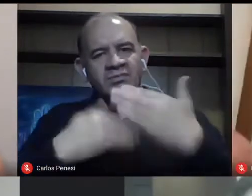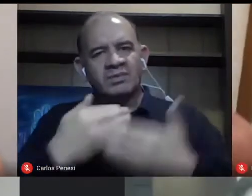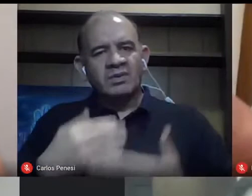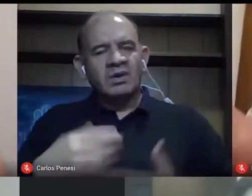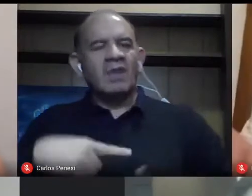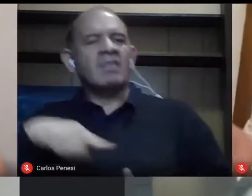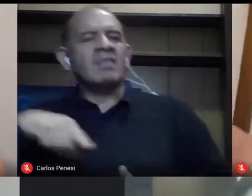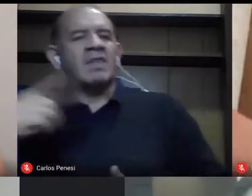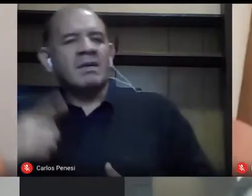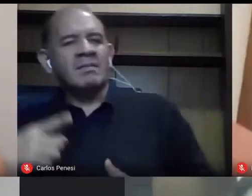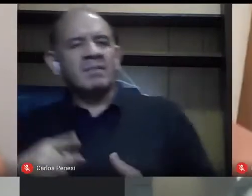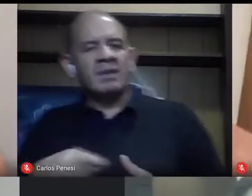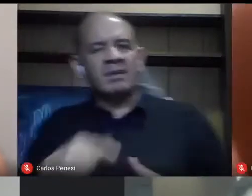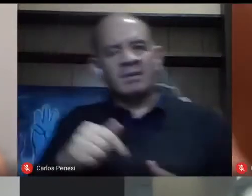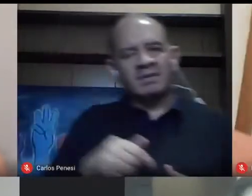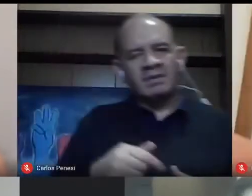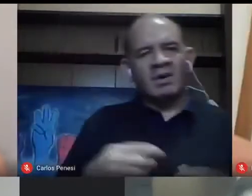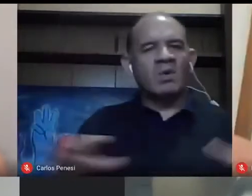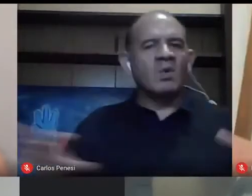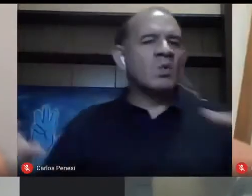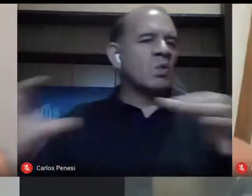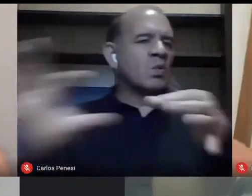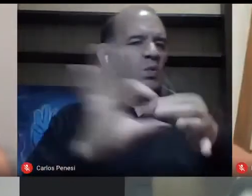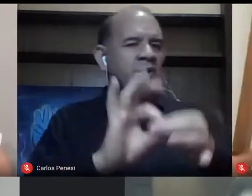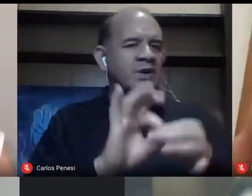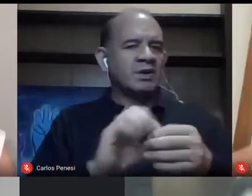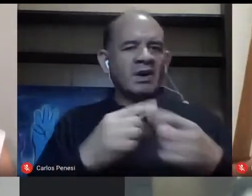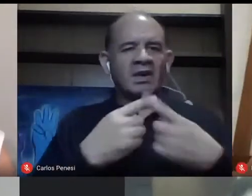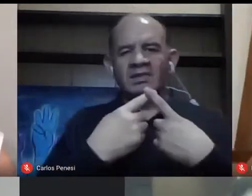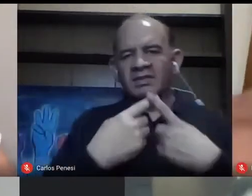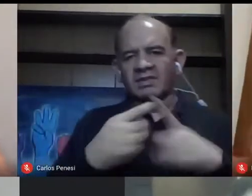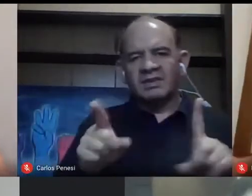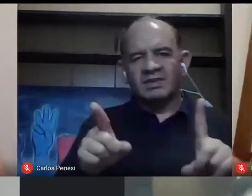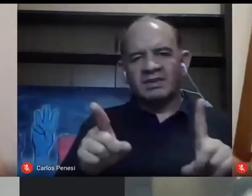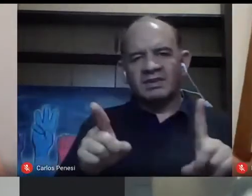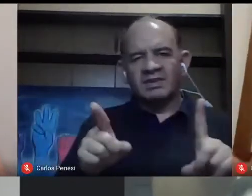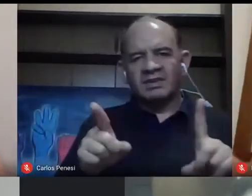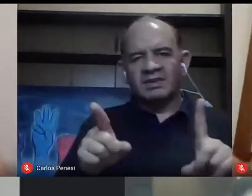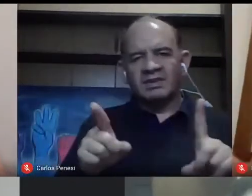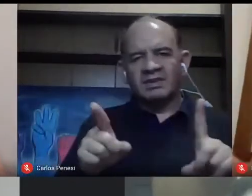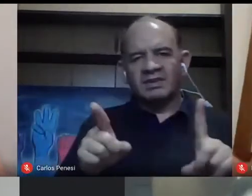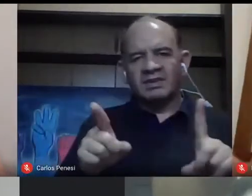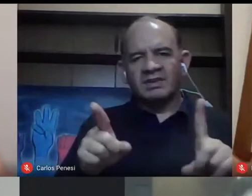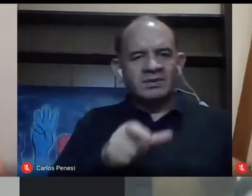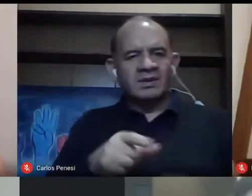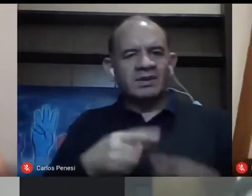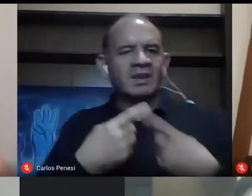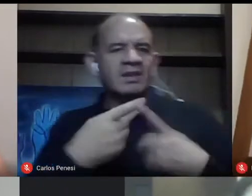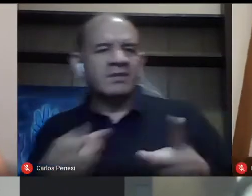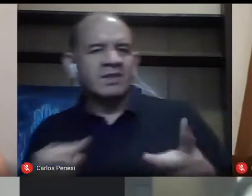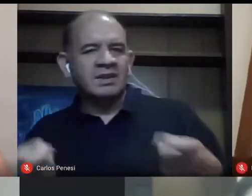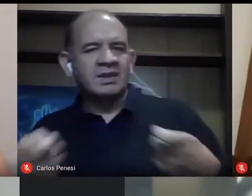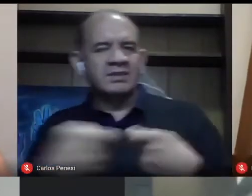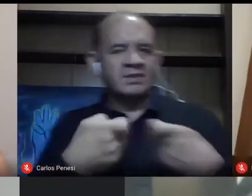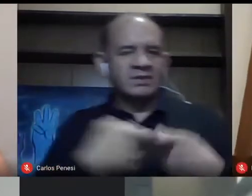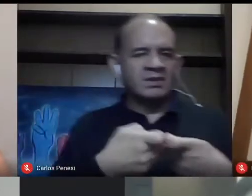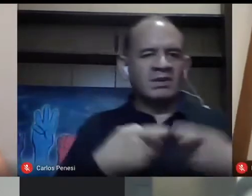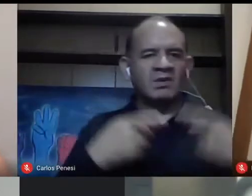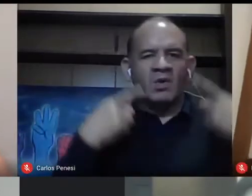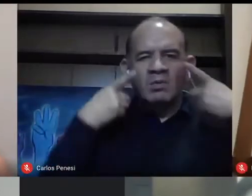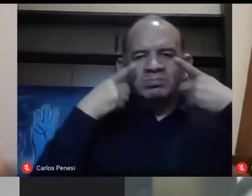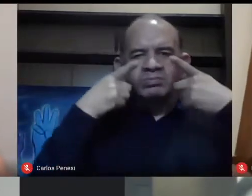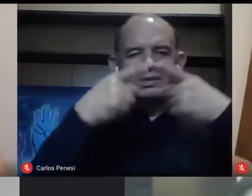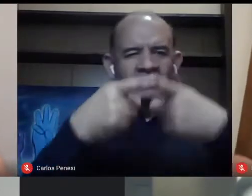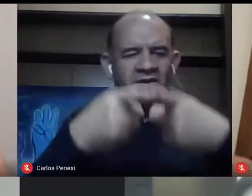líneas, pero vamos a vincularnos y articular con todos los organismos, entidades, bibliotecas de todo tipo